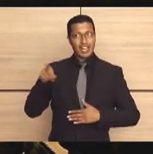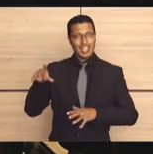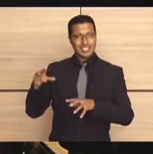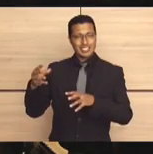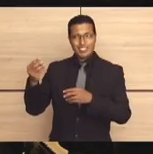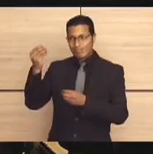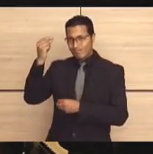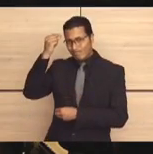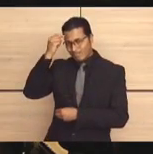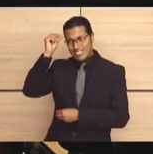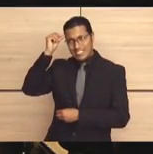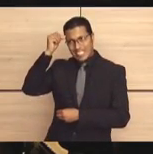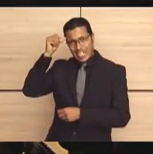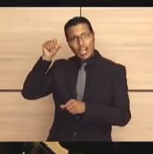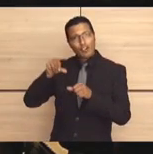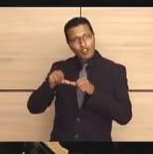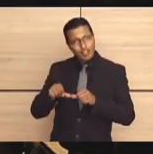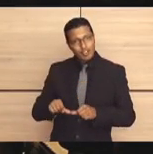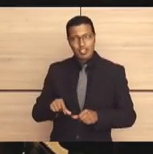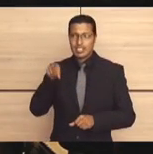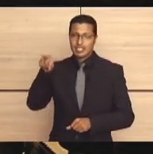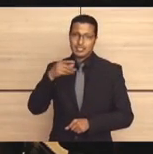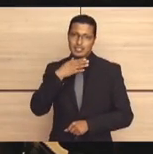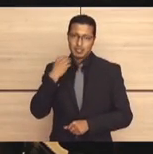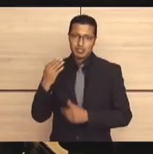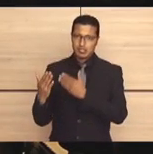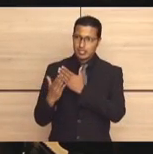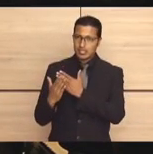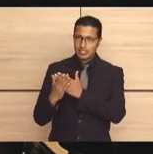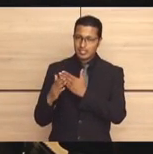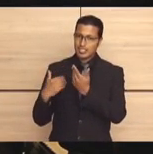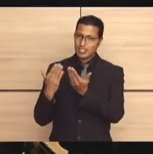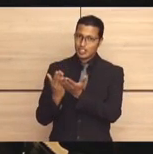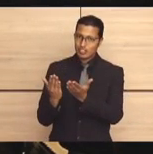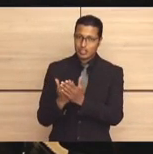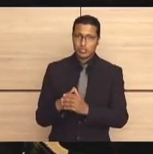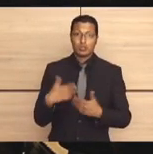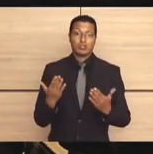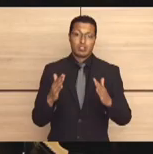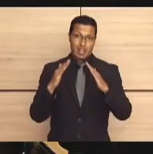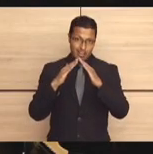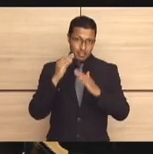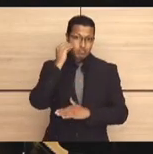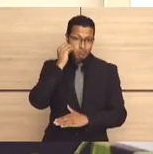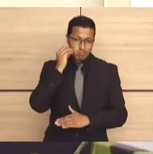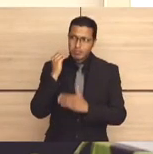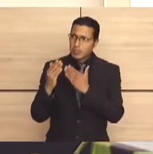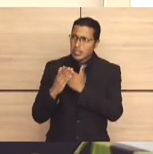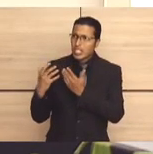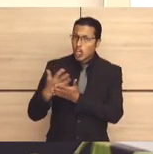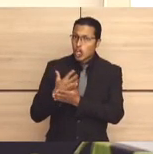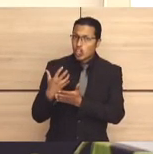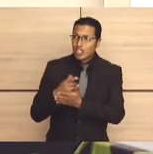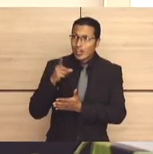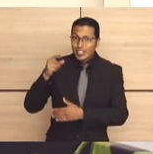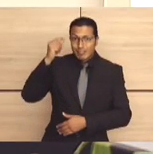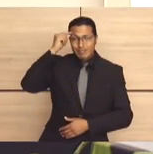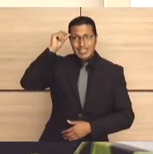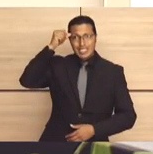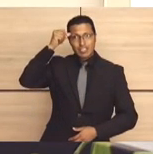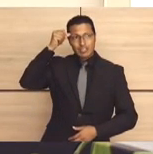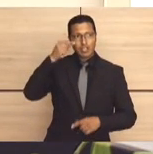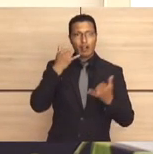olvidemos eso, donde no olvidemos lo que a muchas personas nos enseñan en casa, yo creo que el país de verdad que